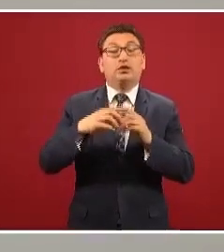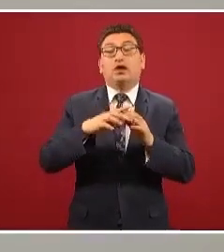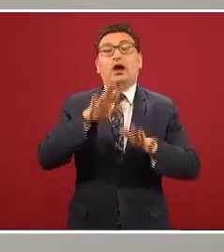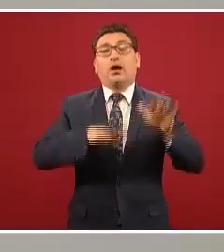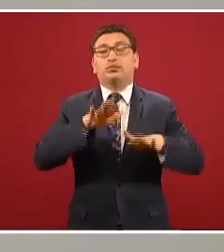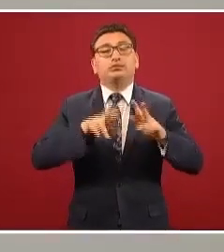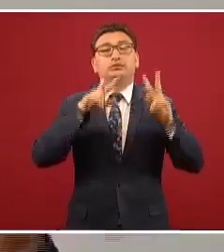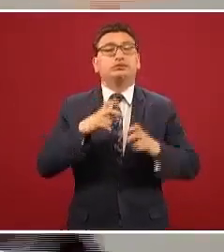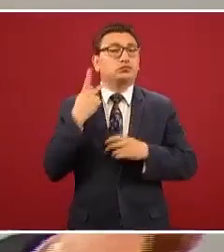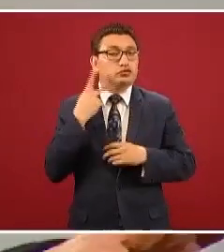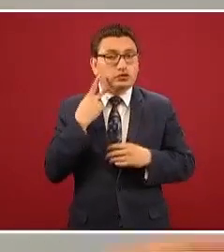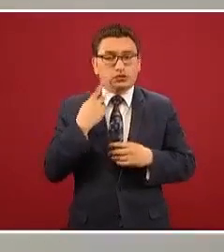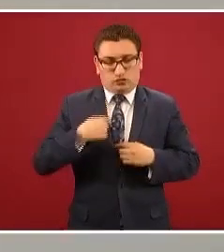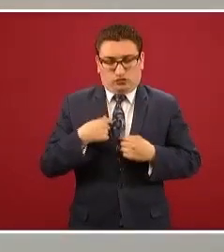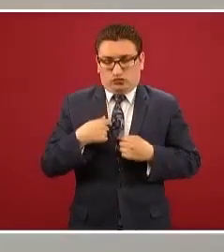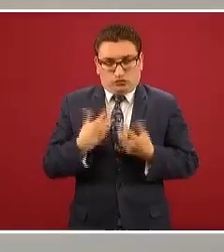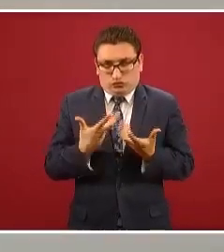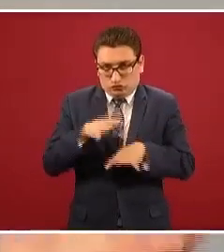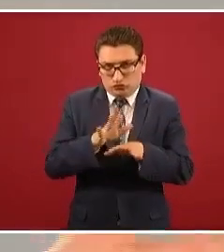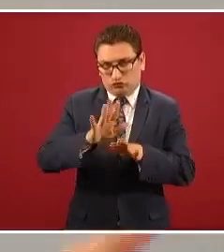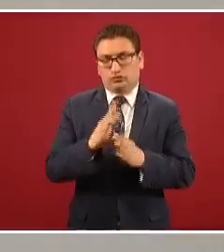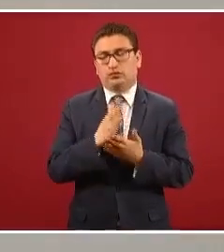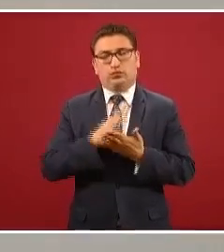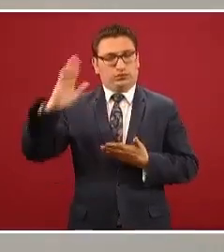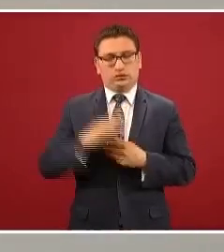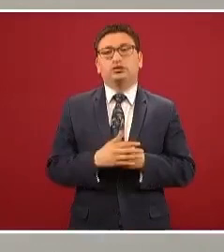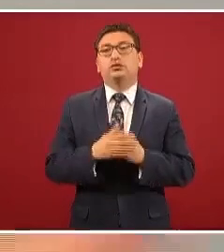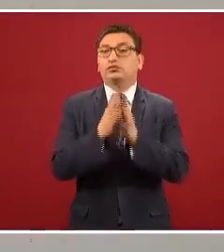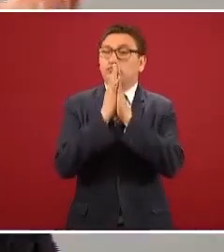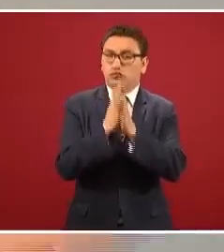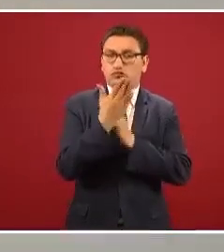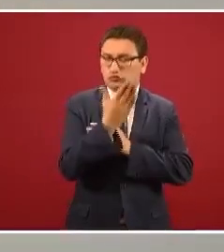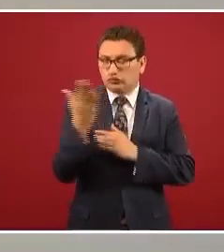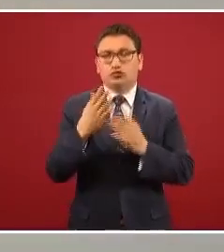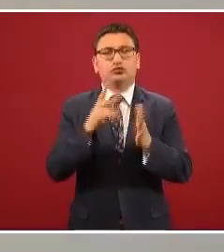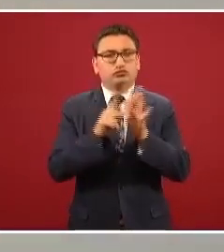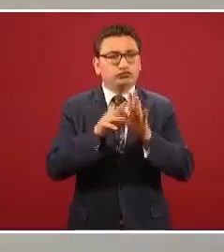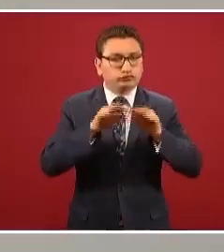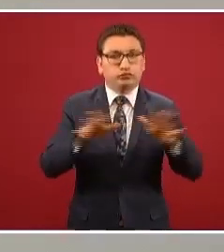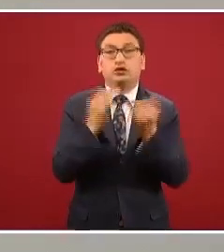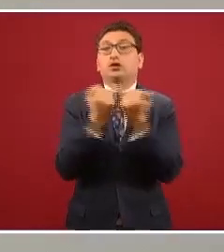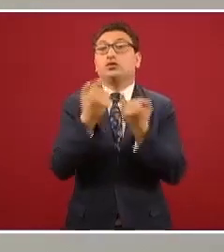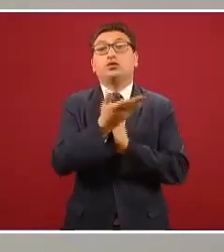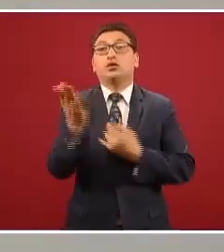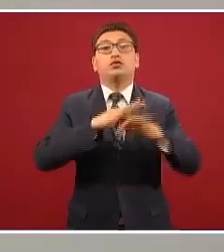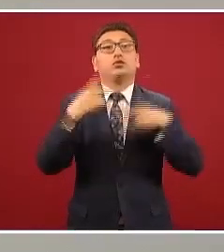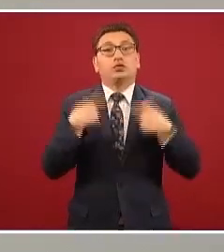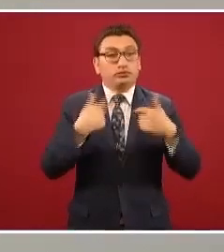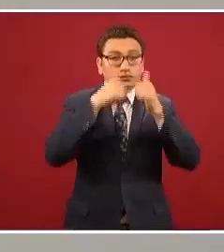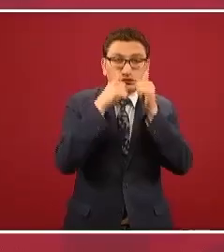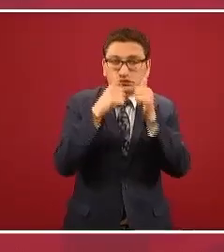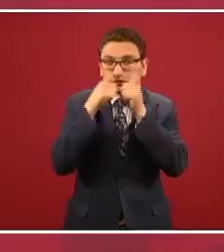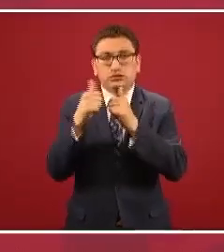político, no mezclarlos, ¿sí? Entonces les pedimos mucho y le pedimos a la población estar atentos y